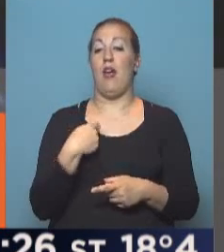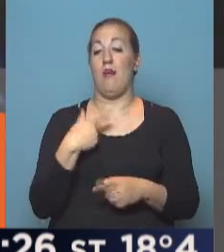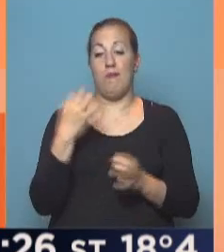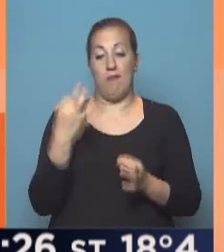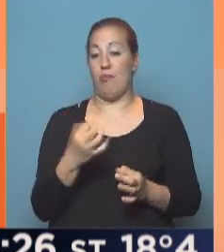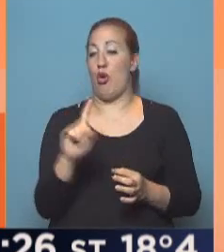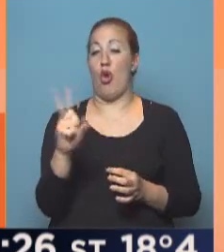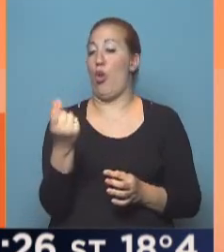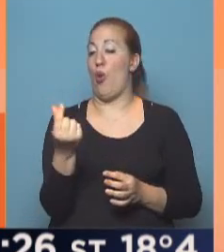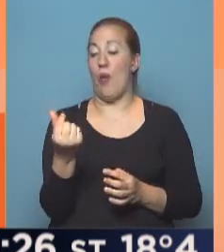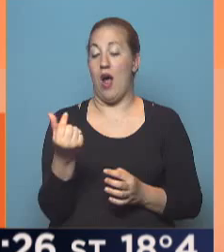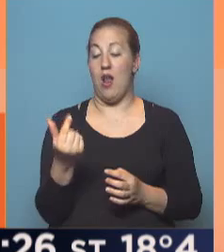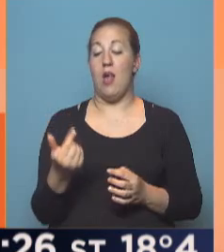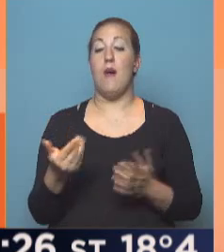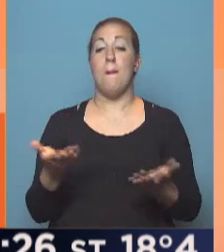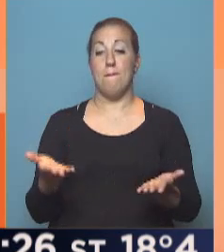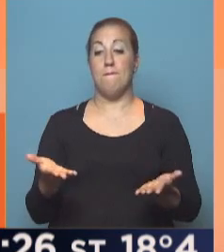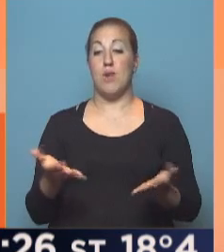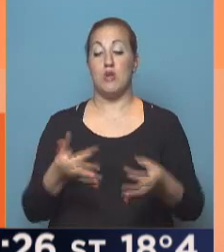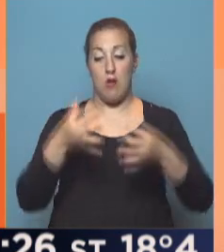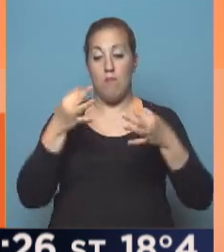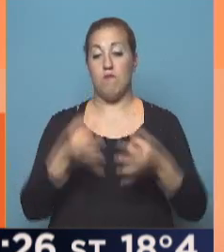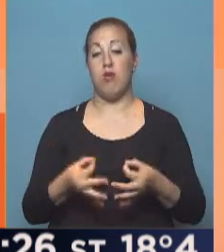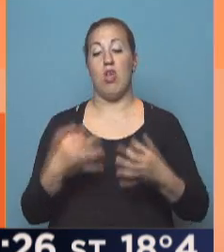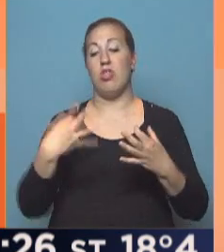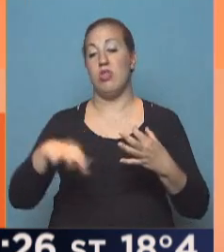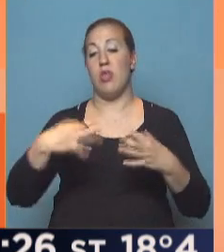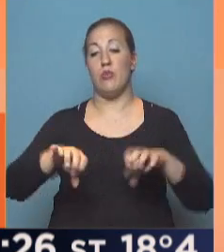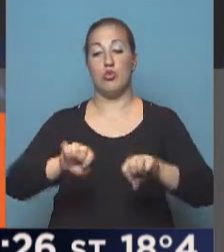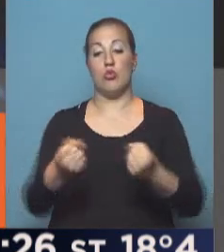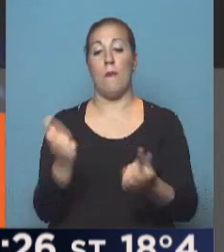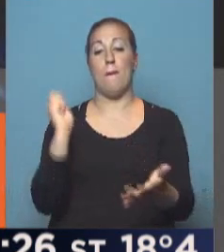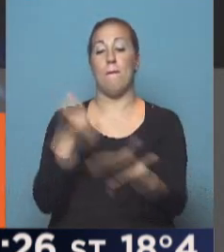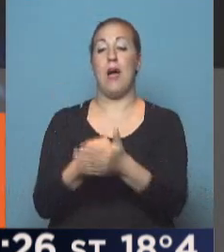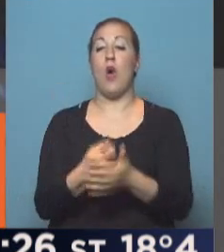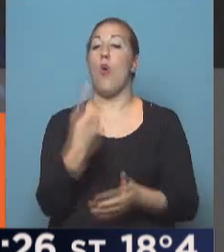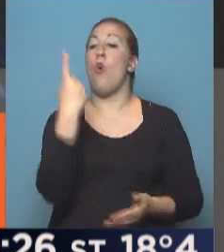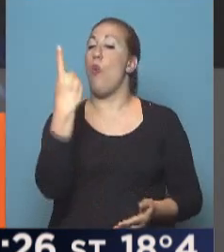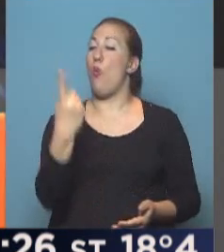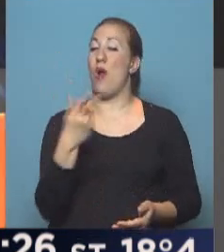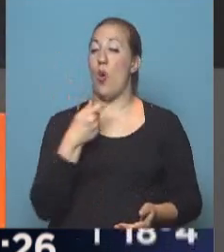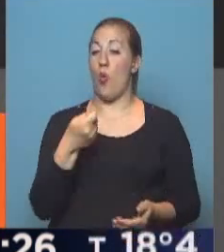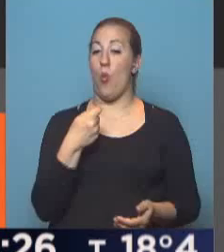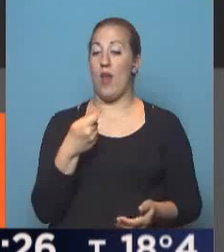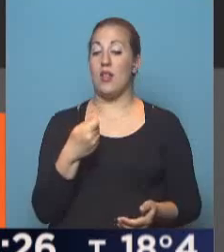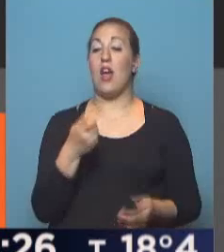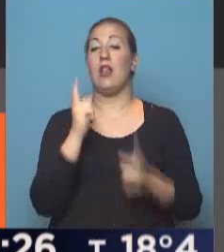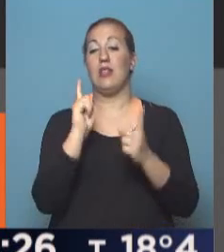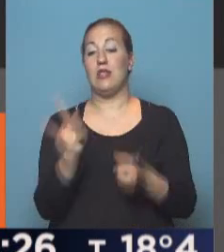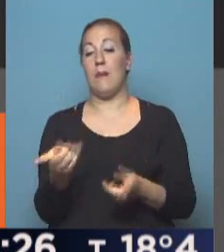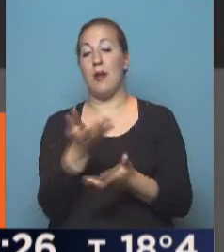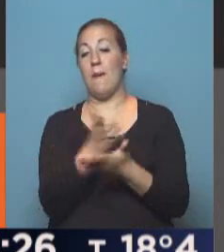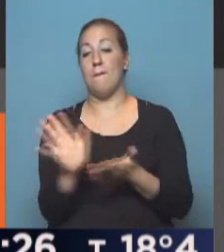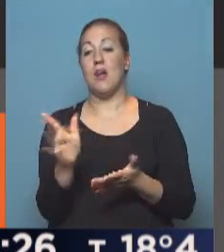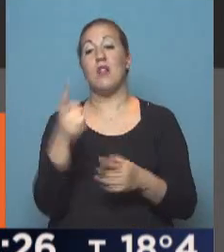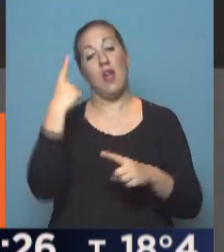no es válida y por tanto corresponde suspender el pago de una de esas asignaciones por un lado y por el otro